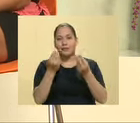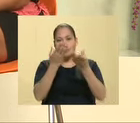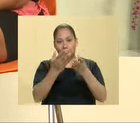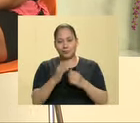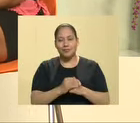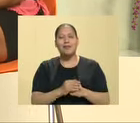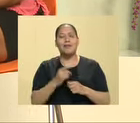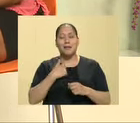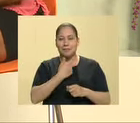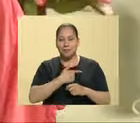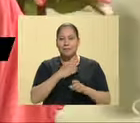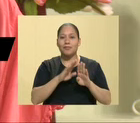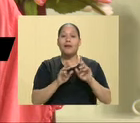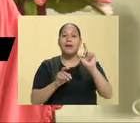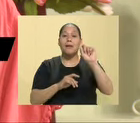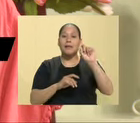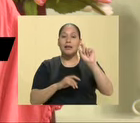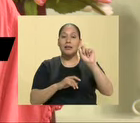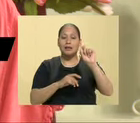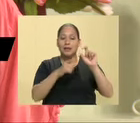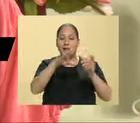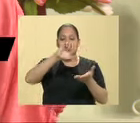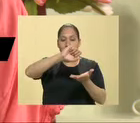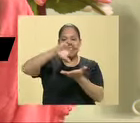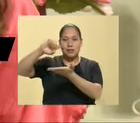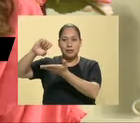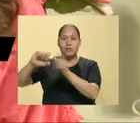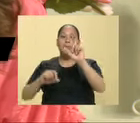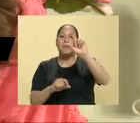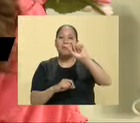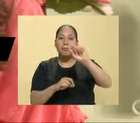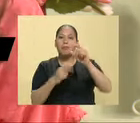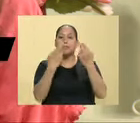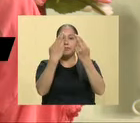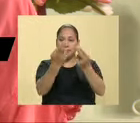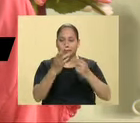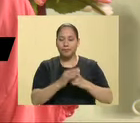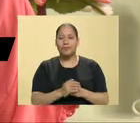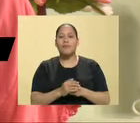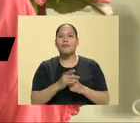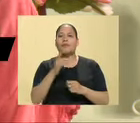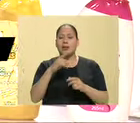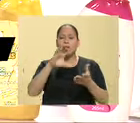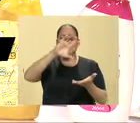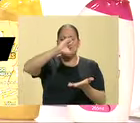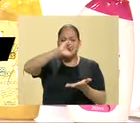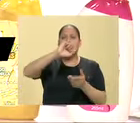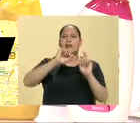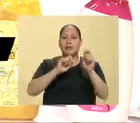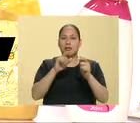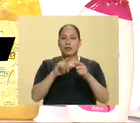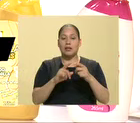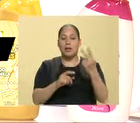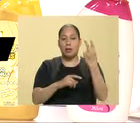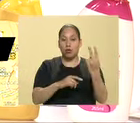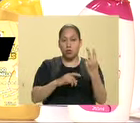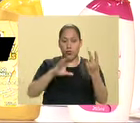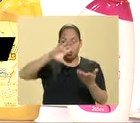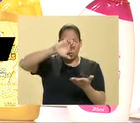Hoy estoy encantada, vamos a regalar 20 kits. 20 kits por ser Día del Niño. ¿Qué contienen esos kits? Cuéntanos, Sara. Esos kits contienen 2